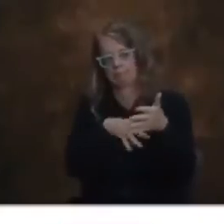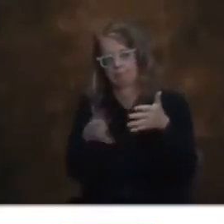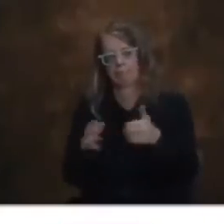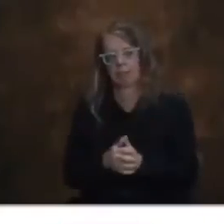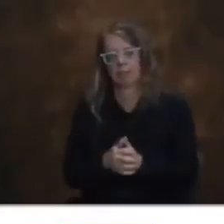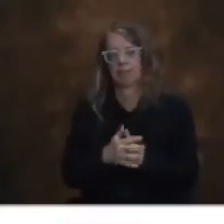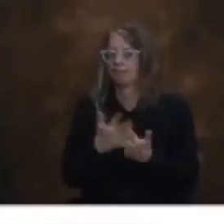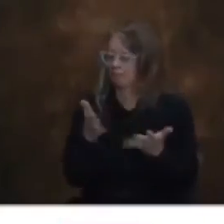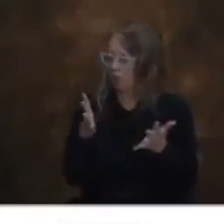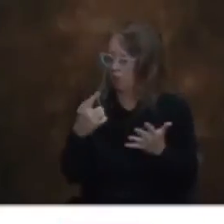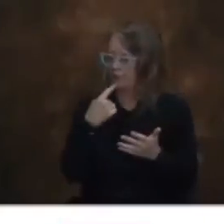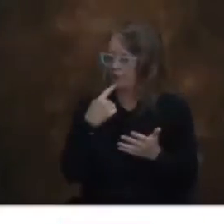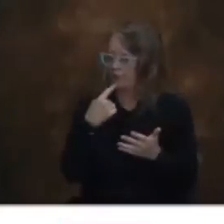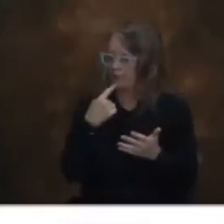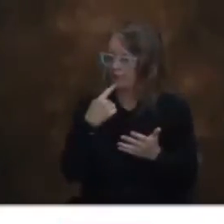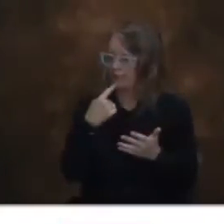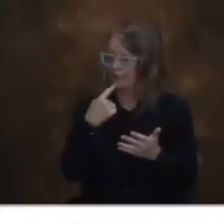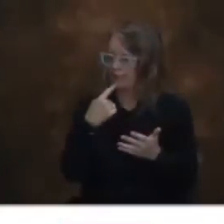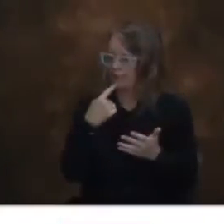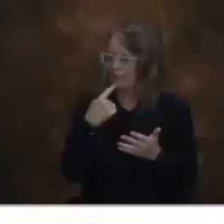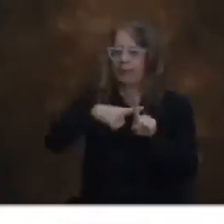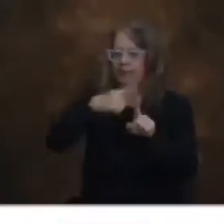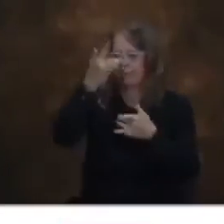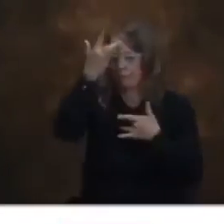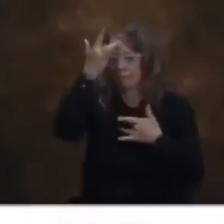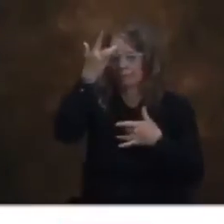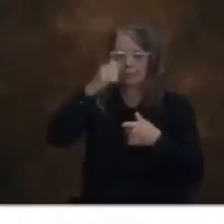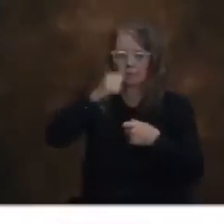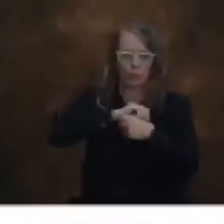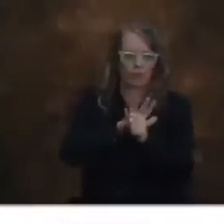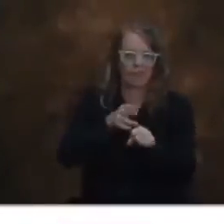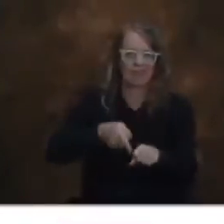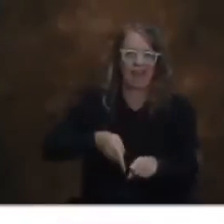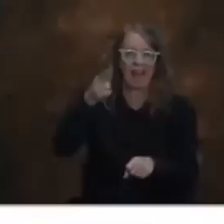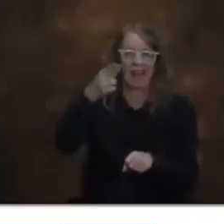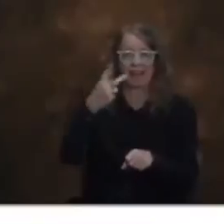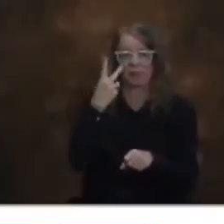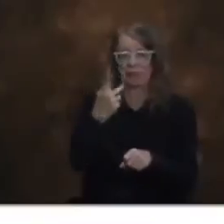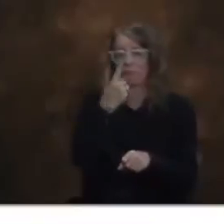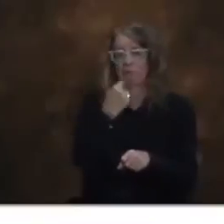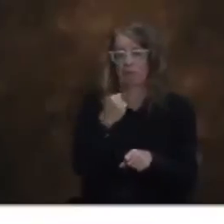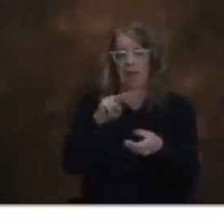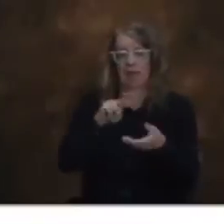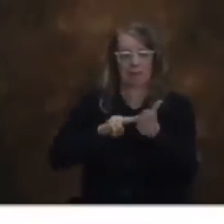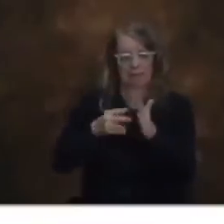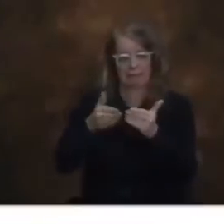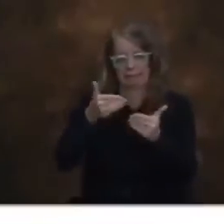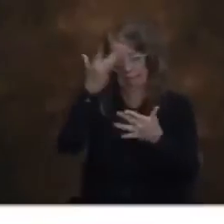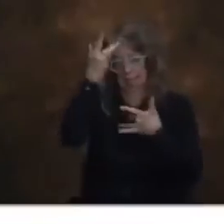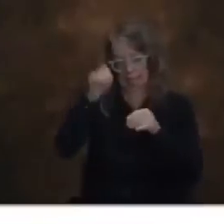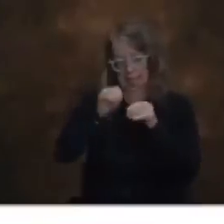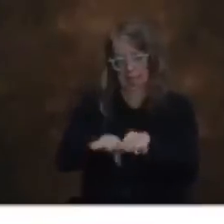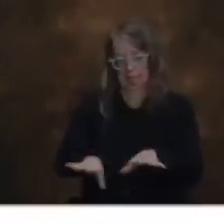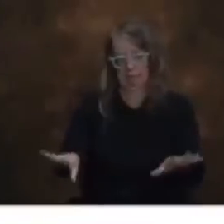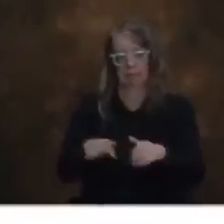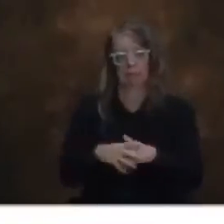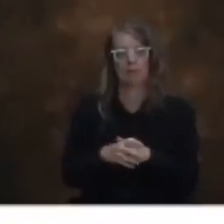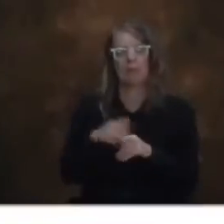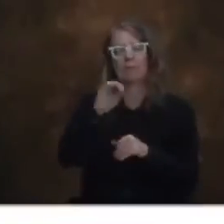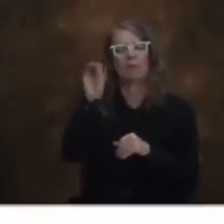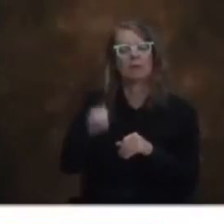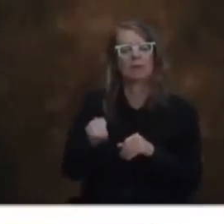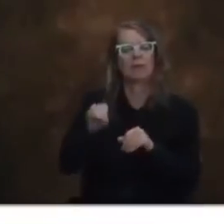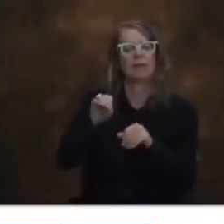los casos siguen siendo altos este indicador permanece en rojo indicando una transmisión alta el porcentaje de positividad